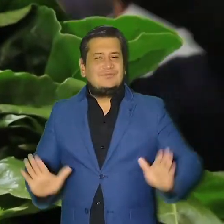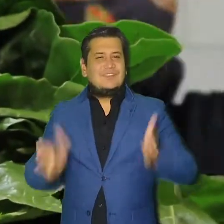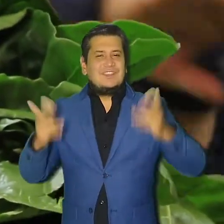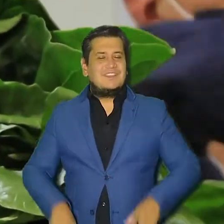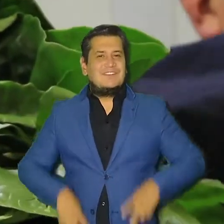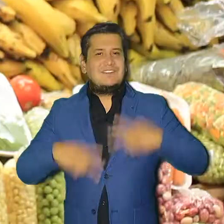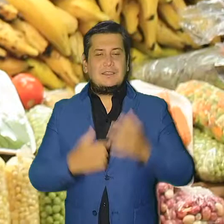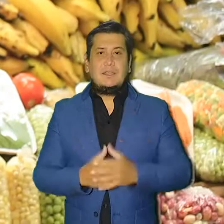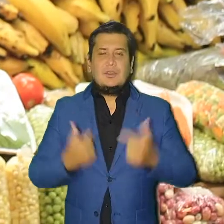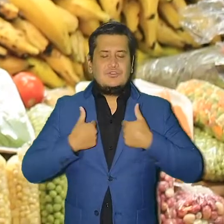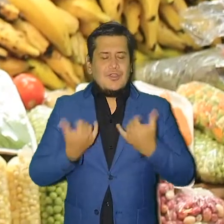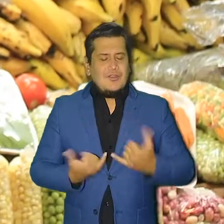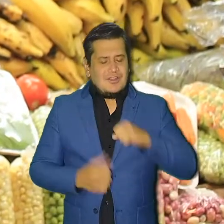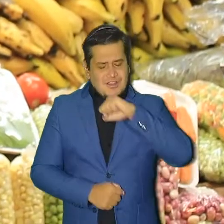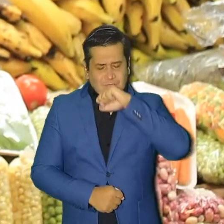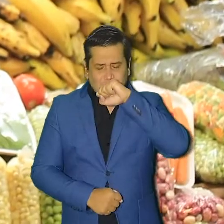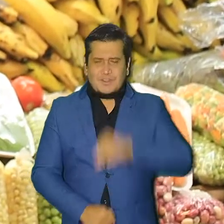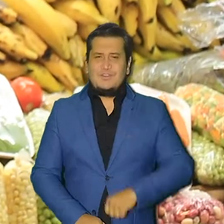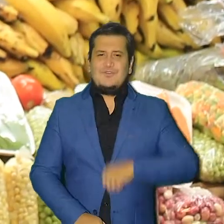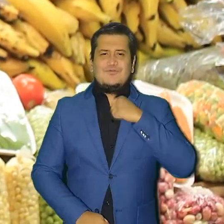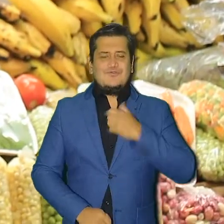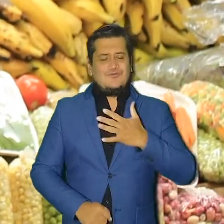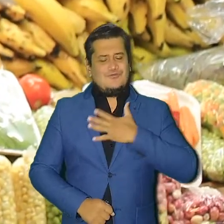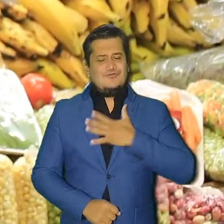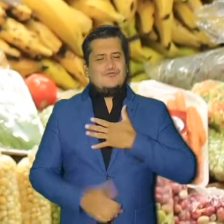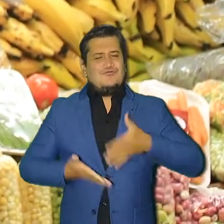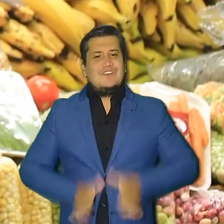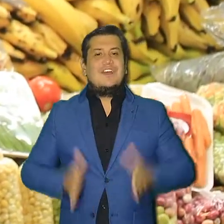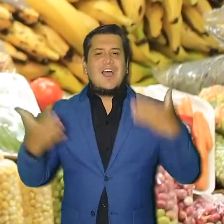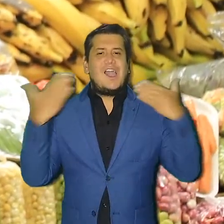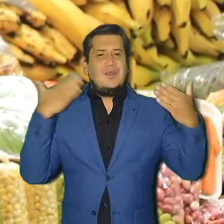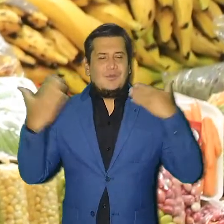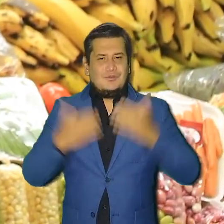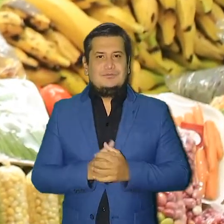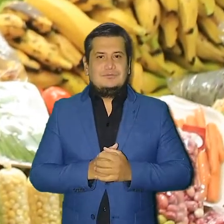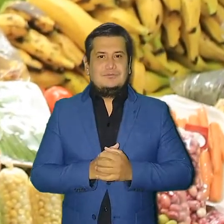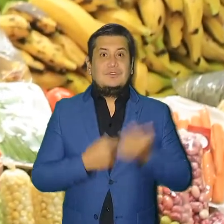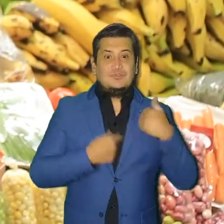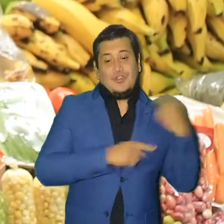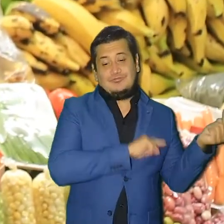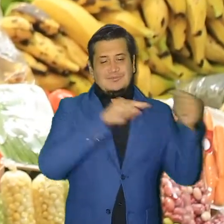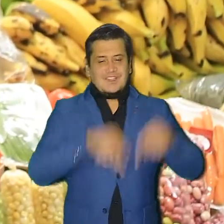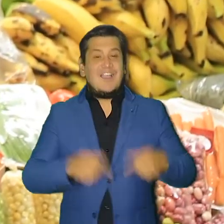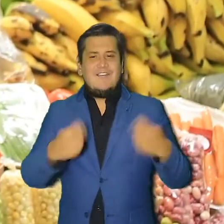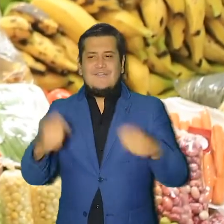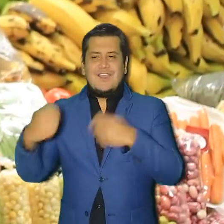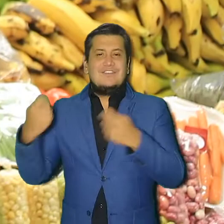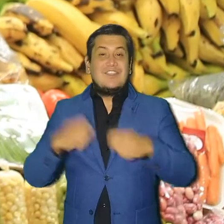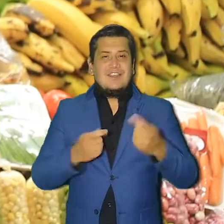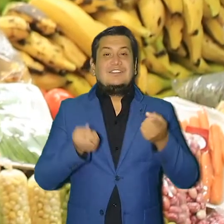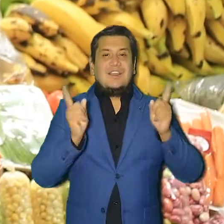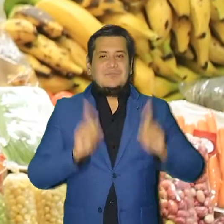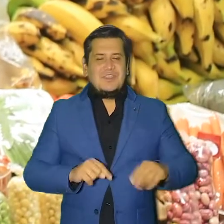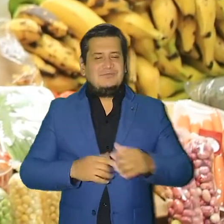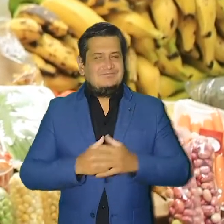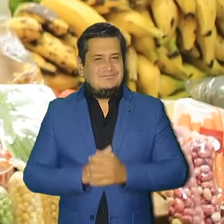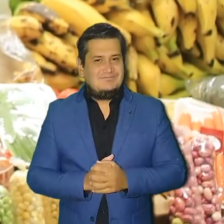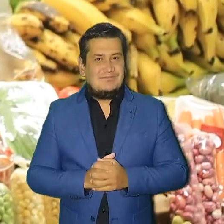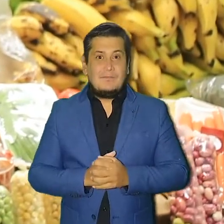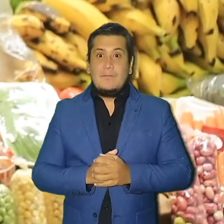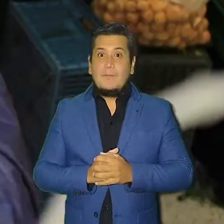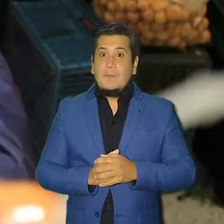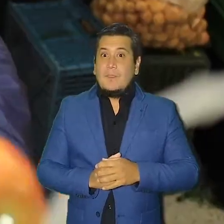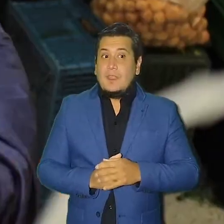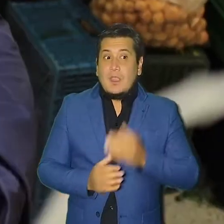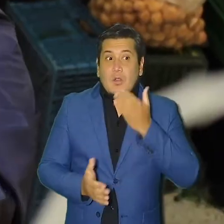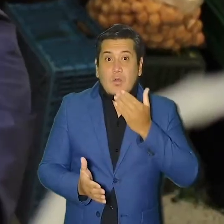vida. Hasta el día de hoy me siento como orgulloso de ser del campo y también me siento orgulloso de vender los productos que el campo